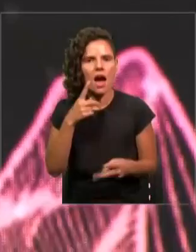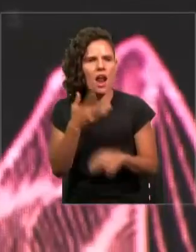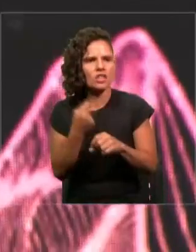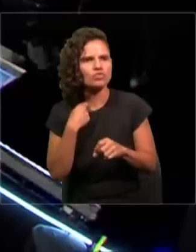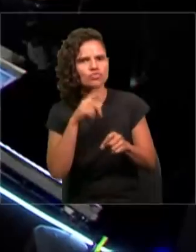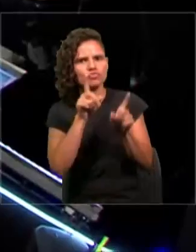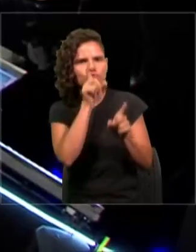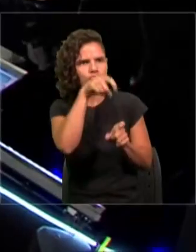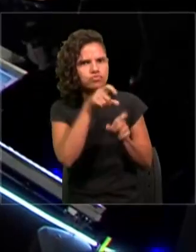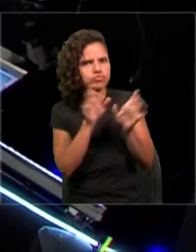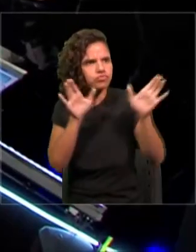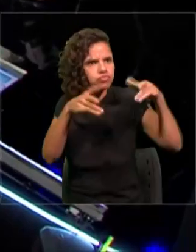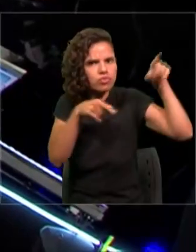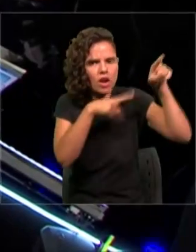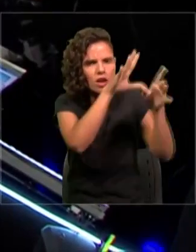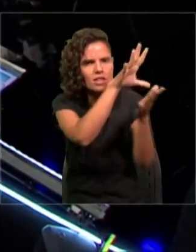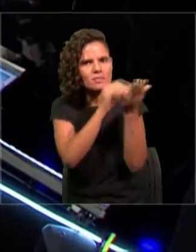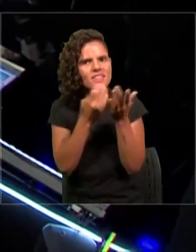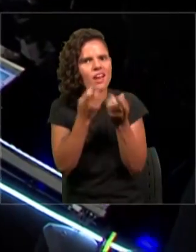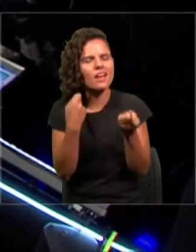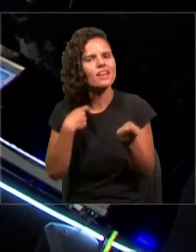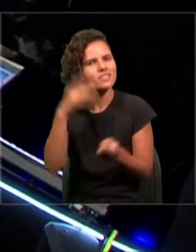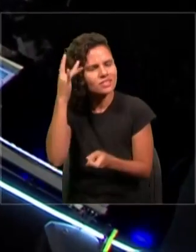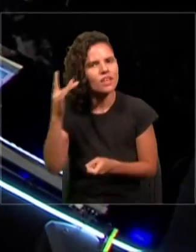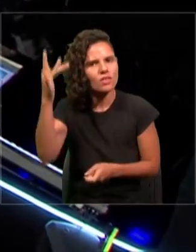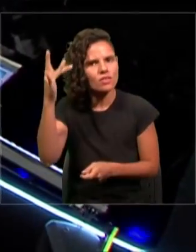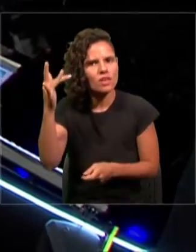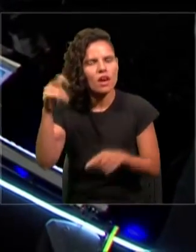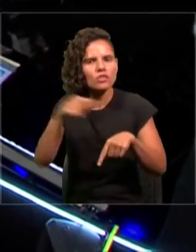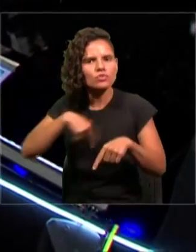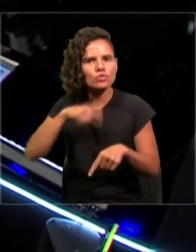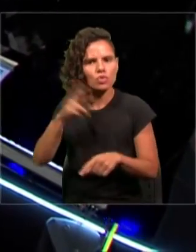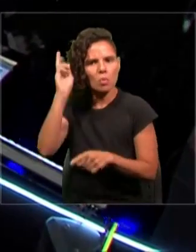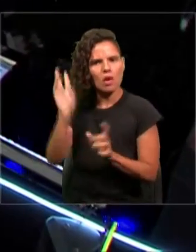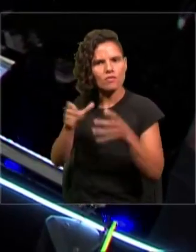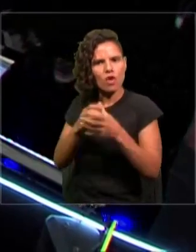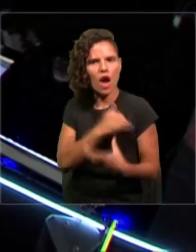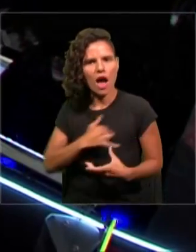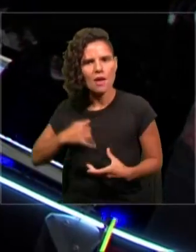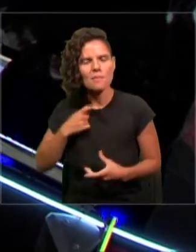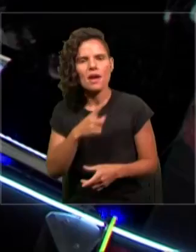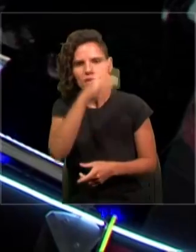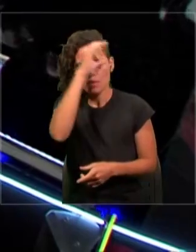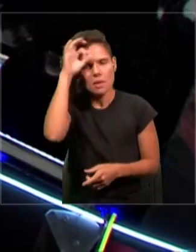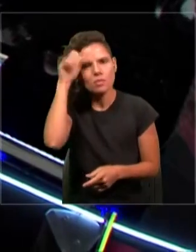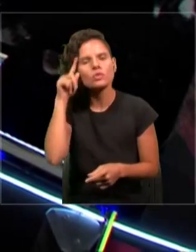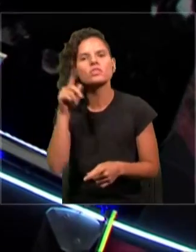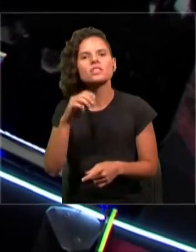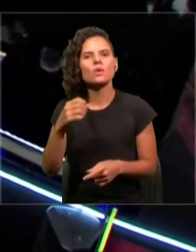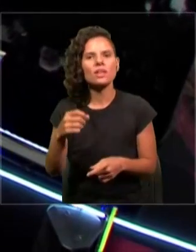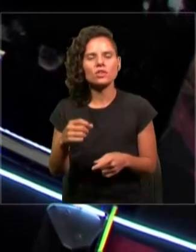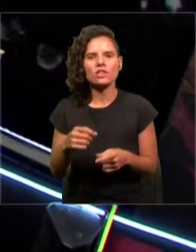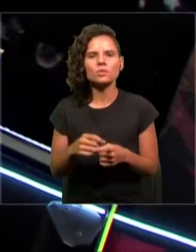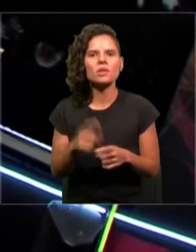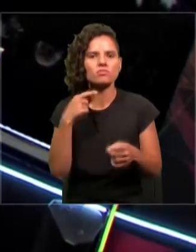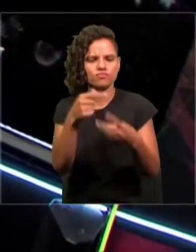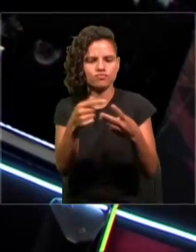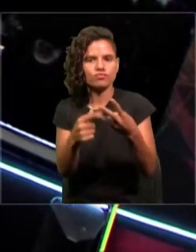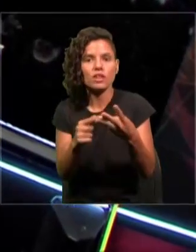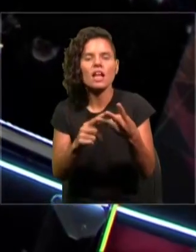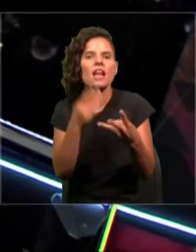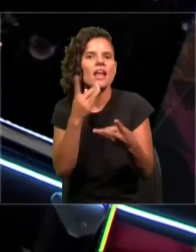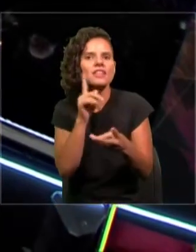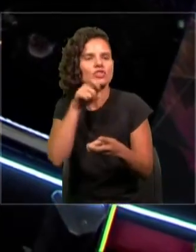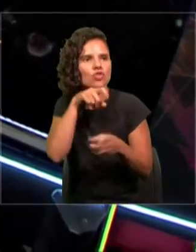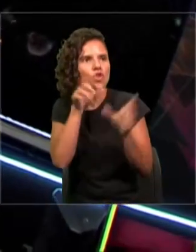importante, ¿no?, para las naciones originarias, aymara, quechua y mapuche, que el cóndor, ¿no? Lo tendrán en distintos conceptos, pero